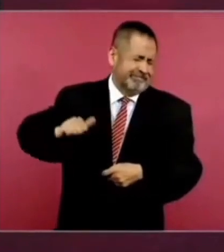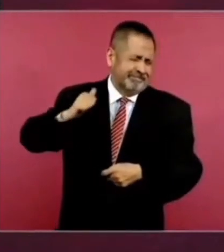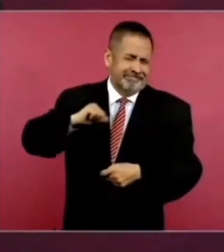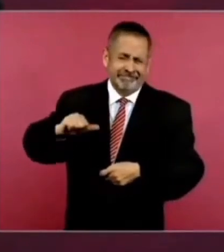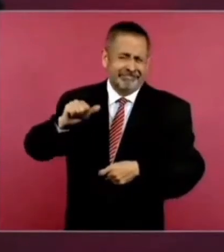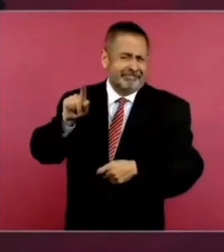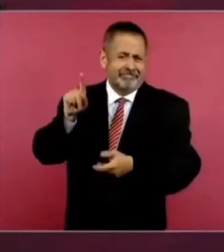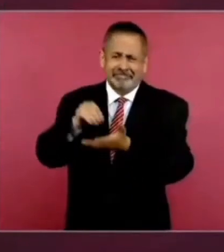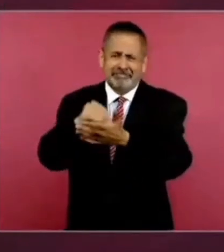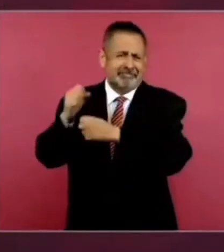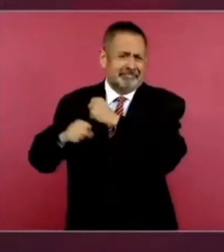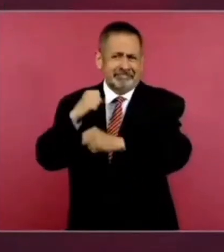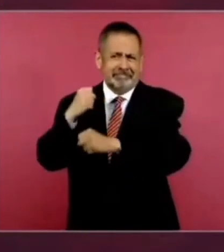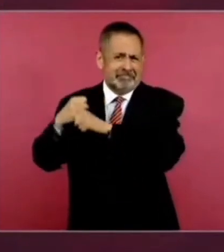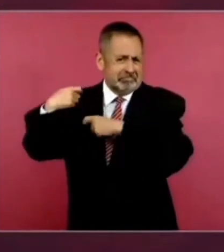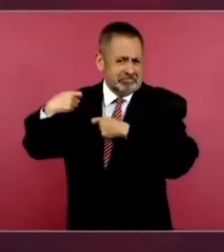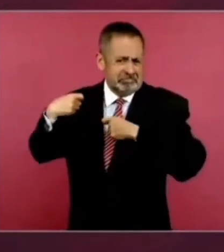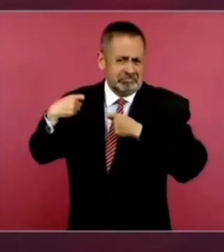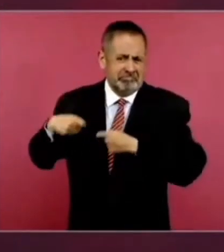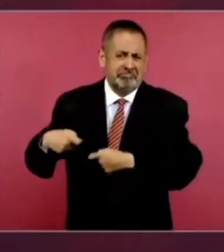y se ha heredado